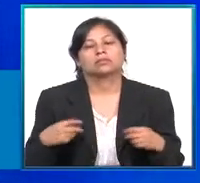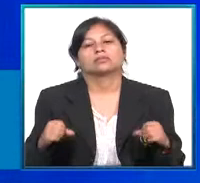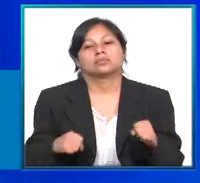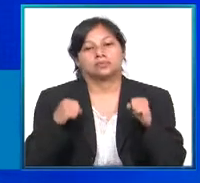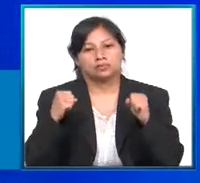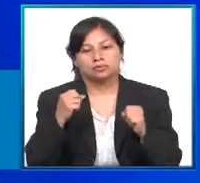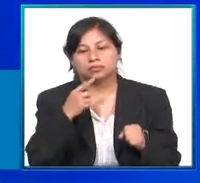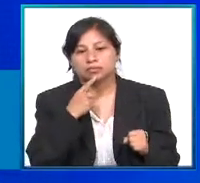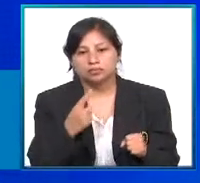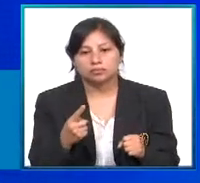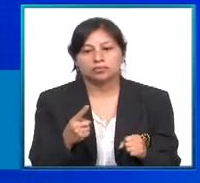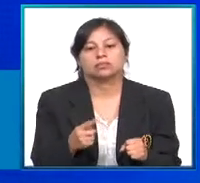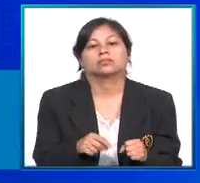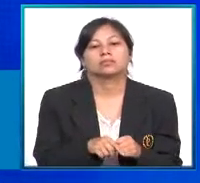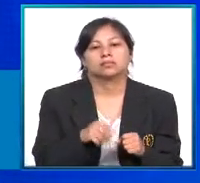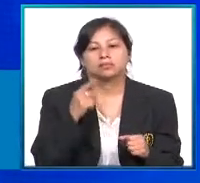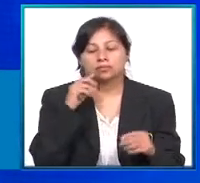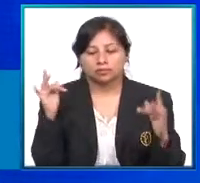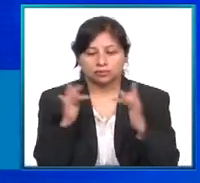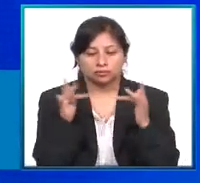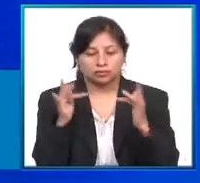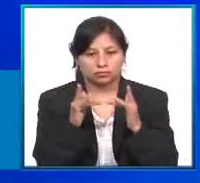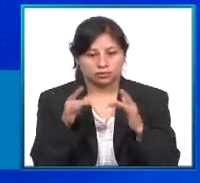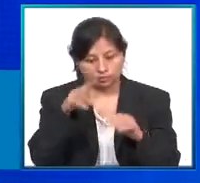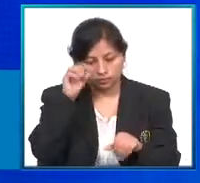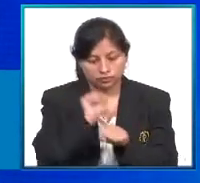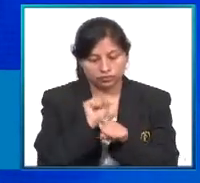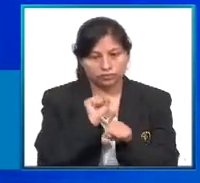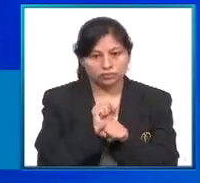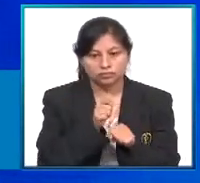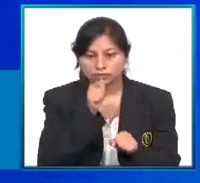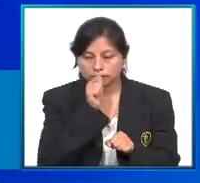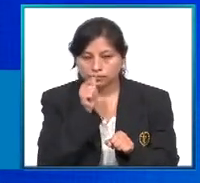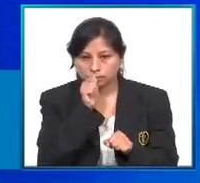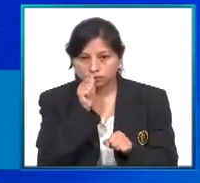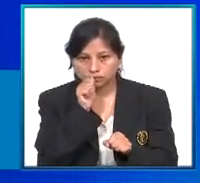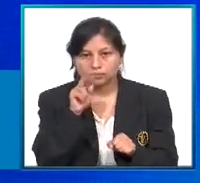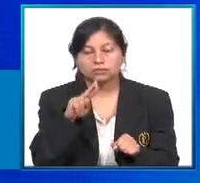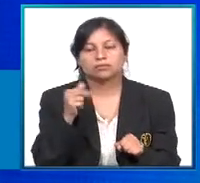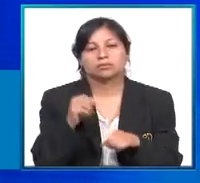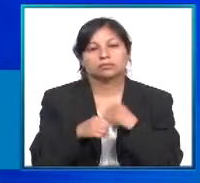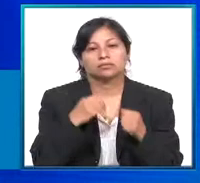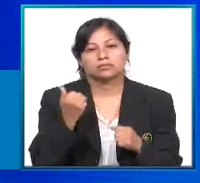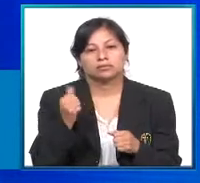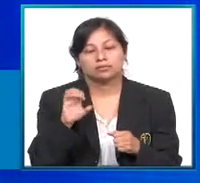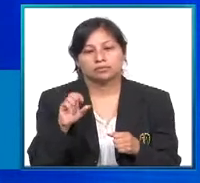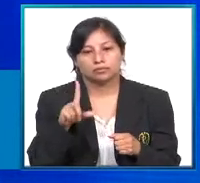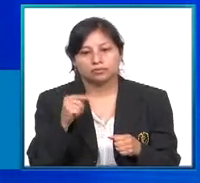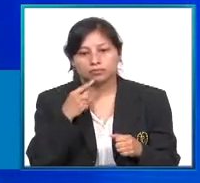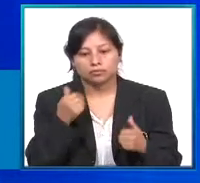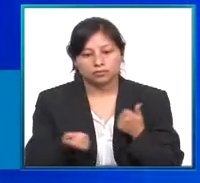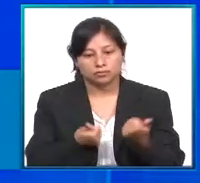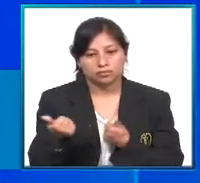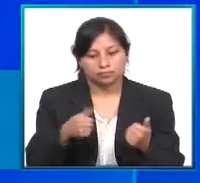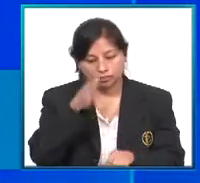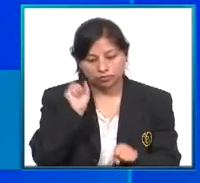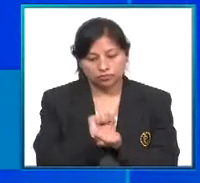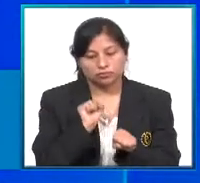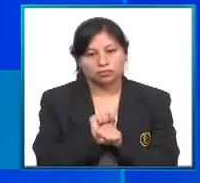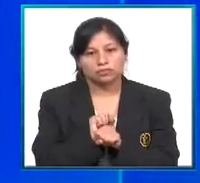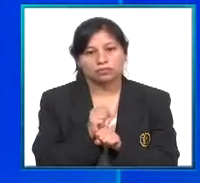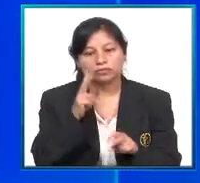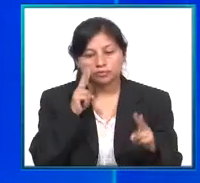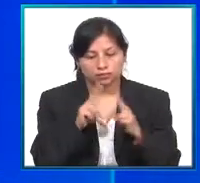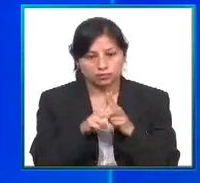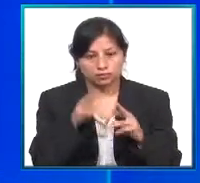Juan Carlos Rivera, se reunió de forma virtual con el ministro de Trabajo y Previsión Social, Rafael Rodríguez, y la viceministra de Administración de Trabajo, para